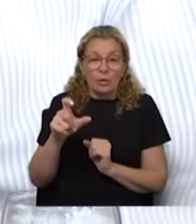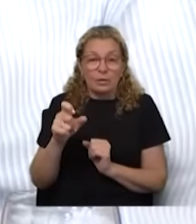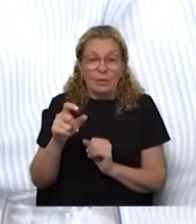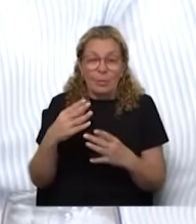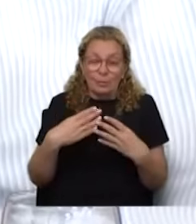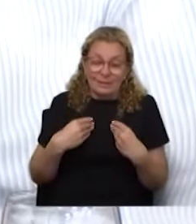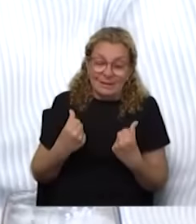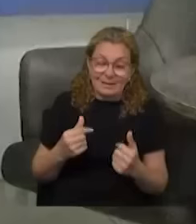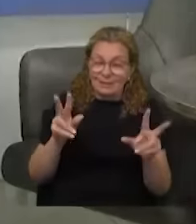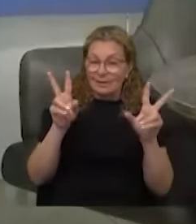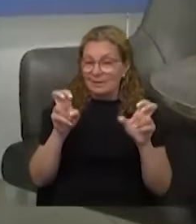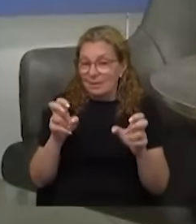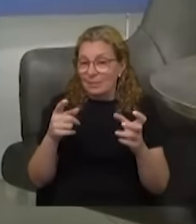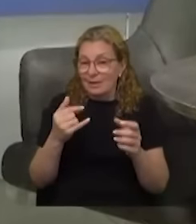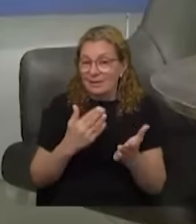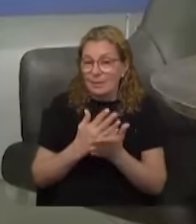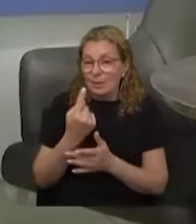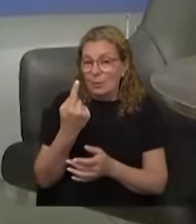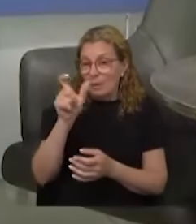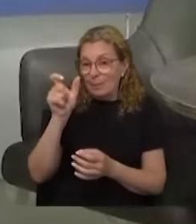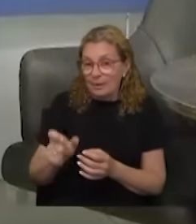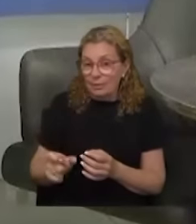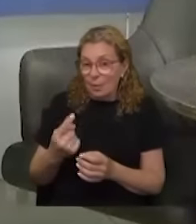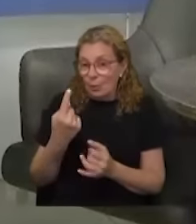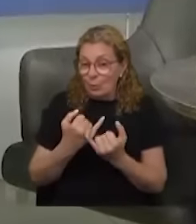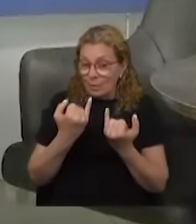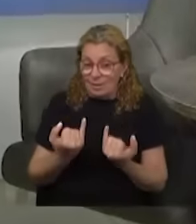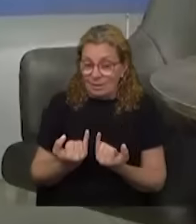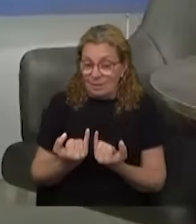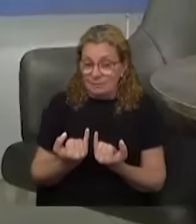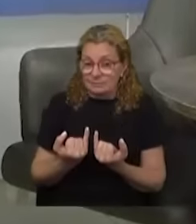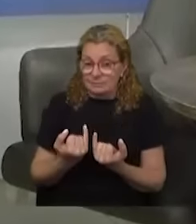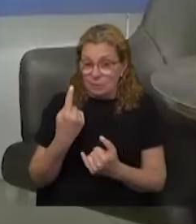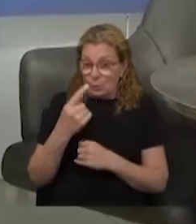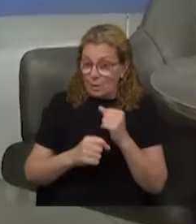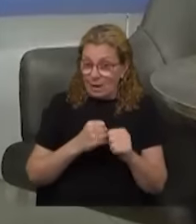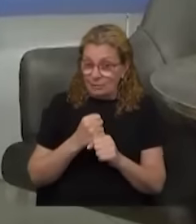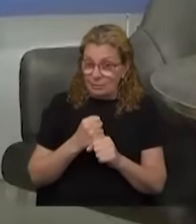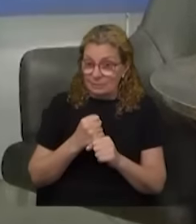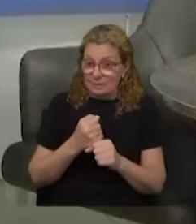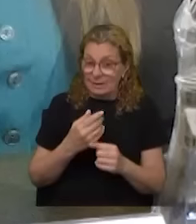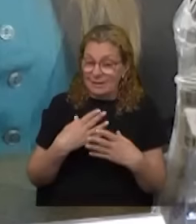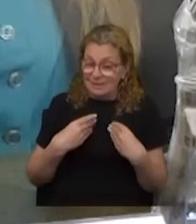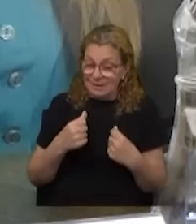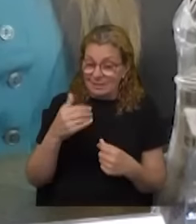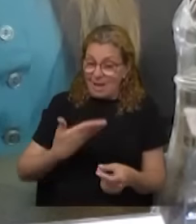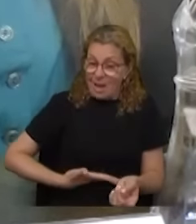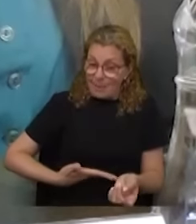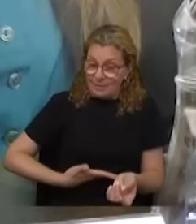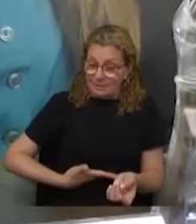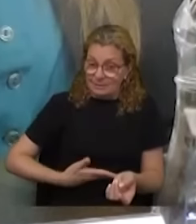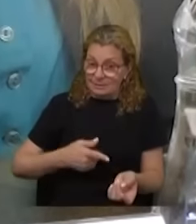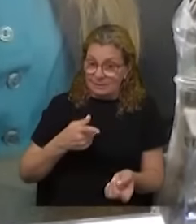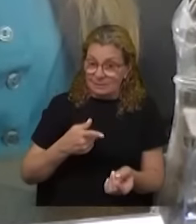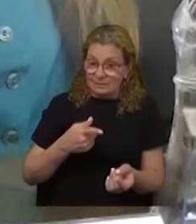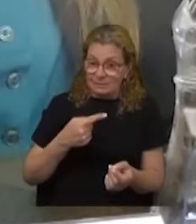muy sensibles y siempre que una persona que durante un día en un año sienta hambre para nosotros eh nunca